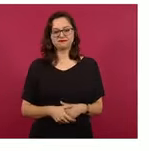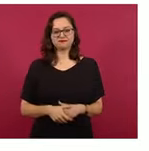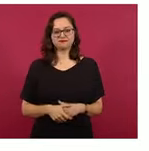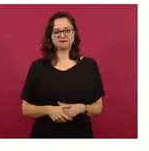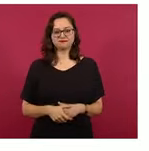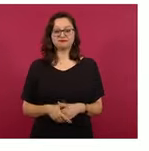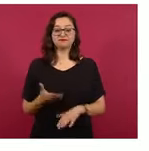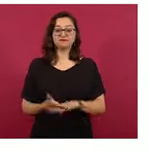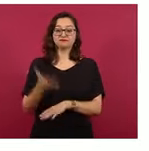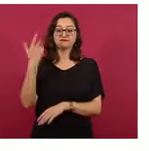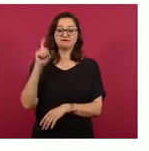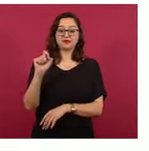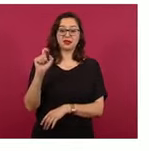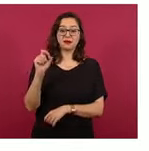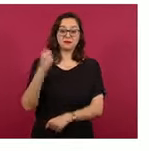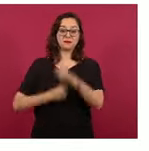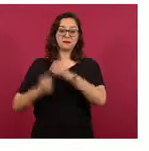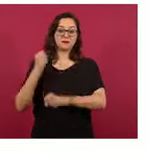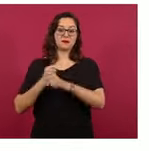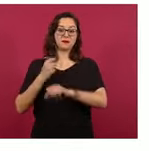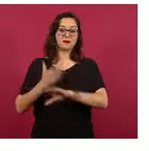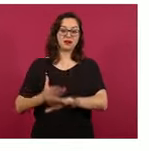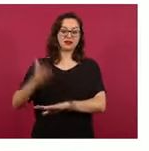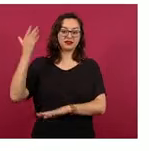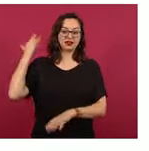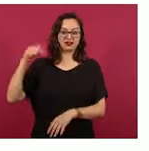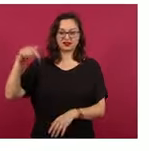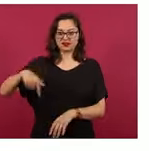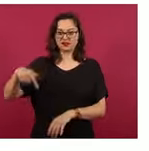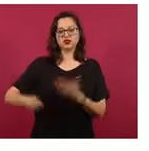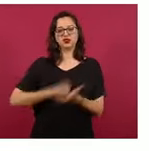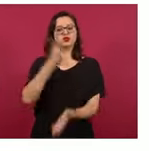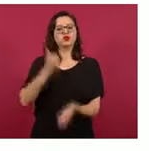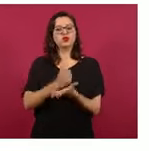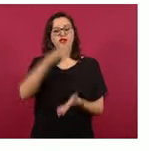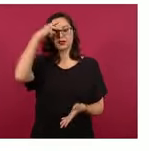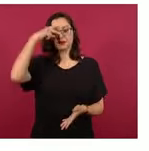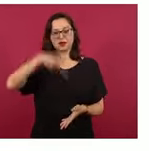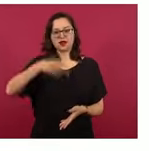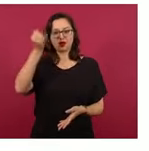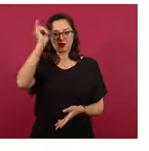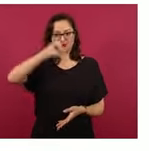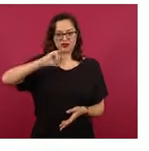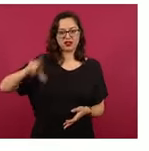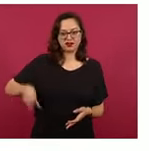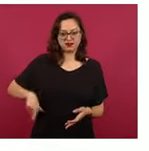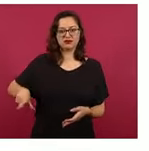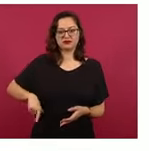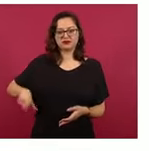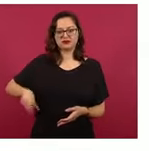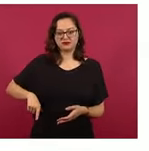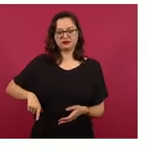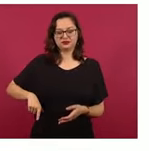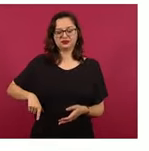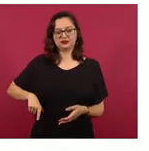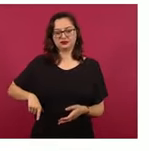esto es hace 20 años, era yo jefe de gobierno, pero les voy a contar un poco más la